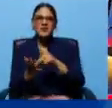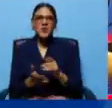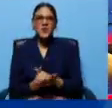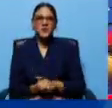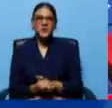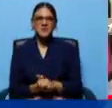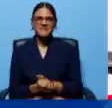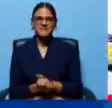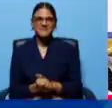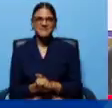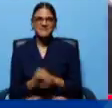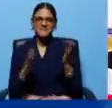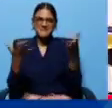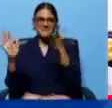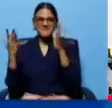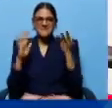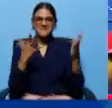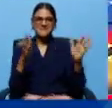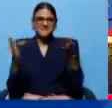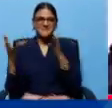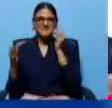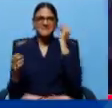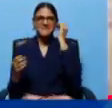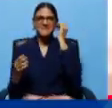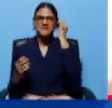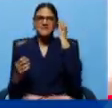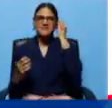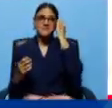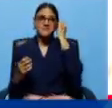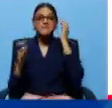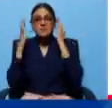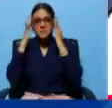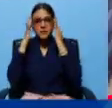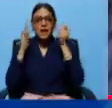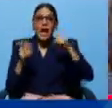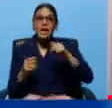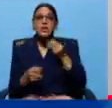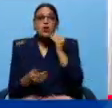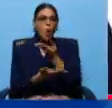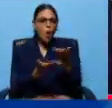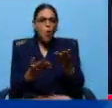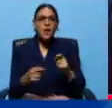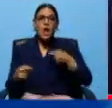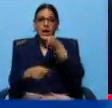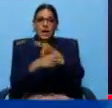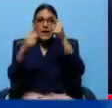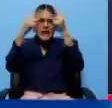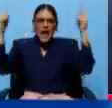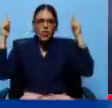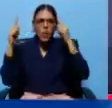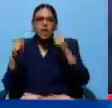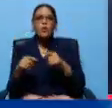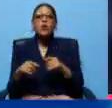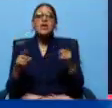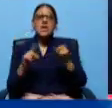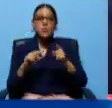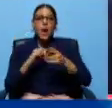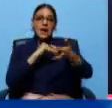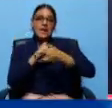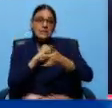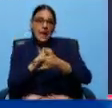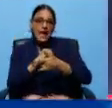Transporte terrestre, eso es. Nada, los muchachos aquí salen graduados de técnicos en